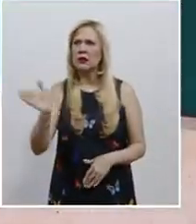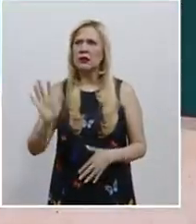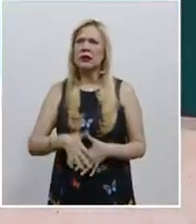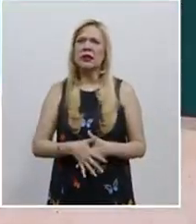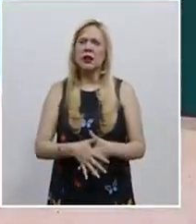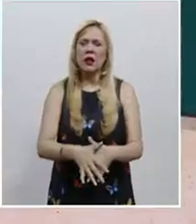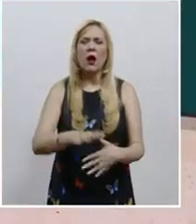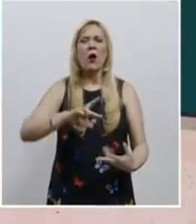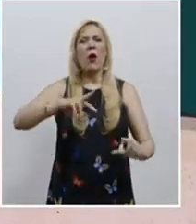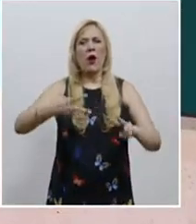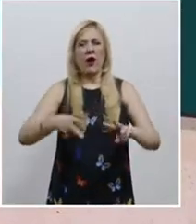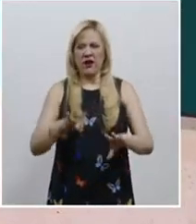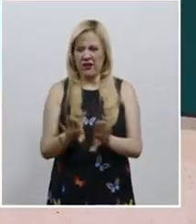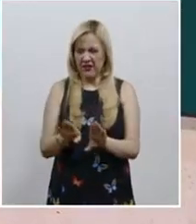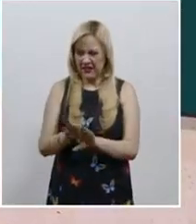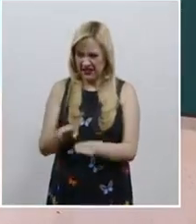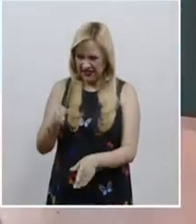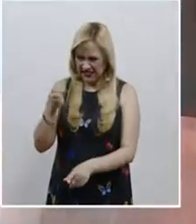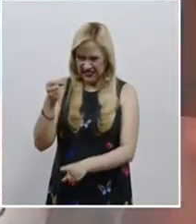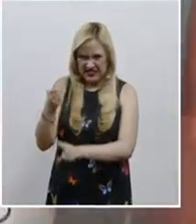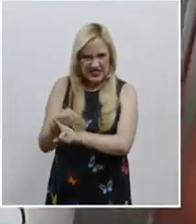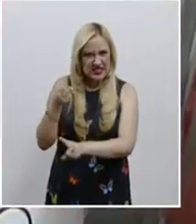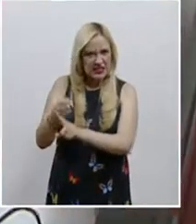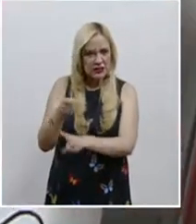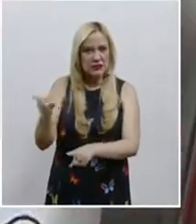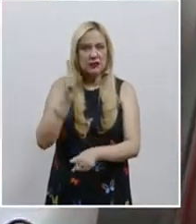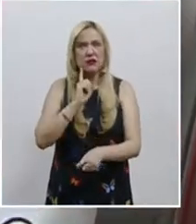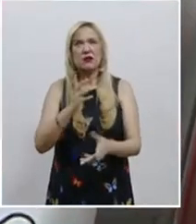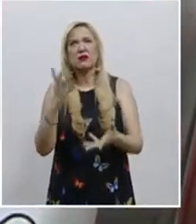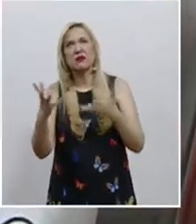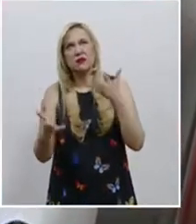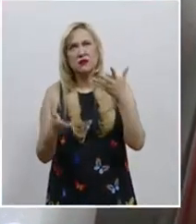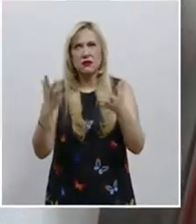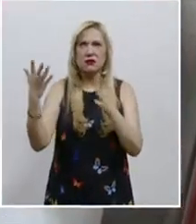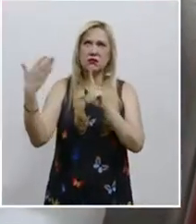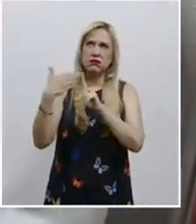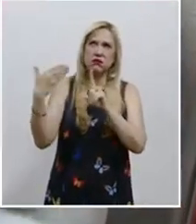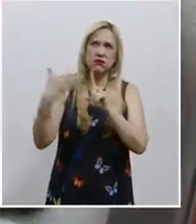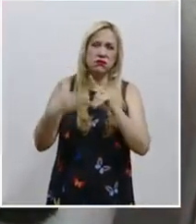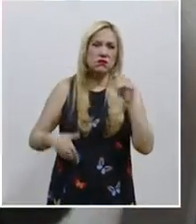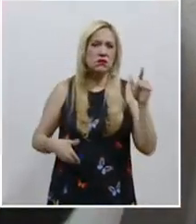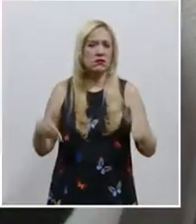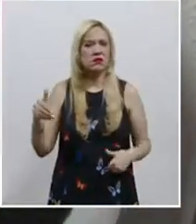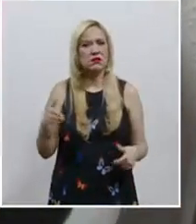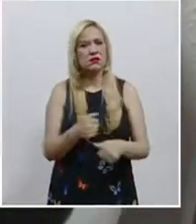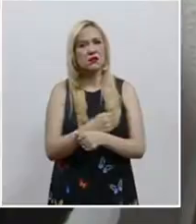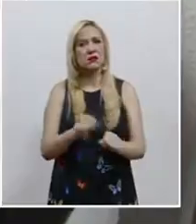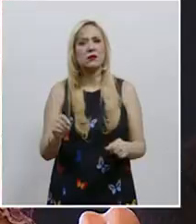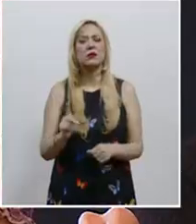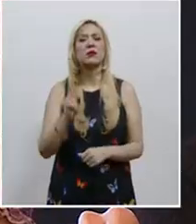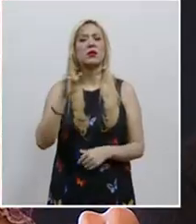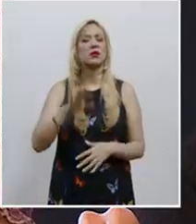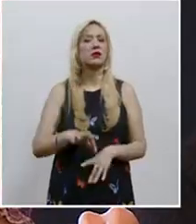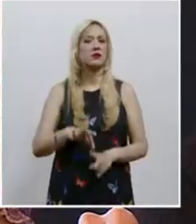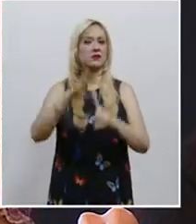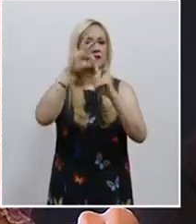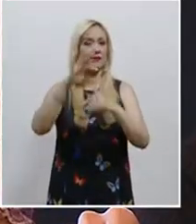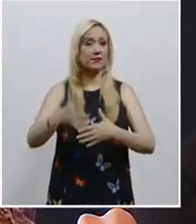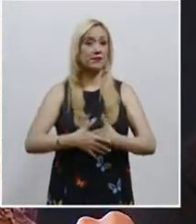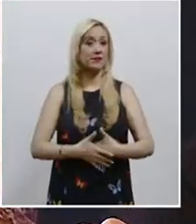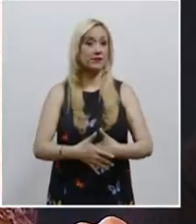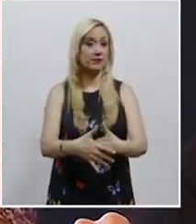diputadas al inaugurar un foro en el que lamentaron que persistan las violaciones a los derechos de las mujeres en etapa de gestación. Abarca